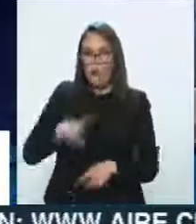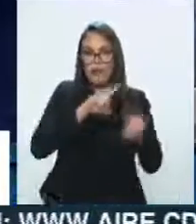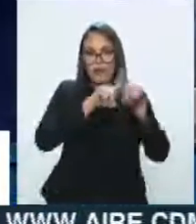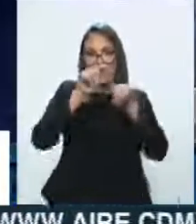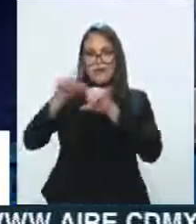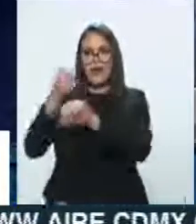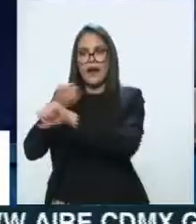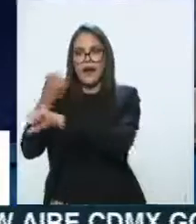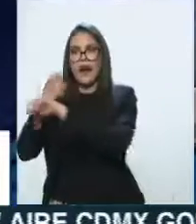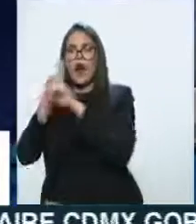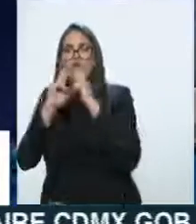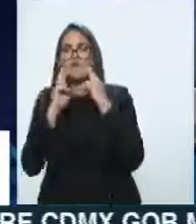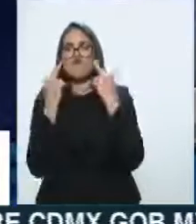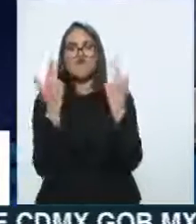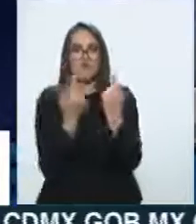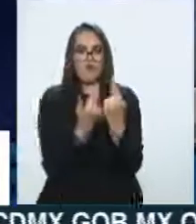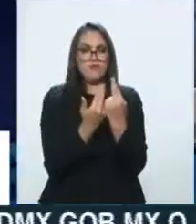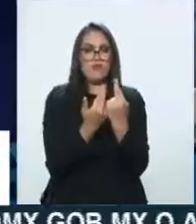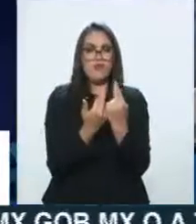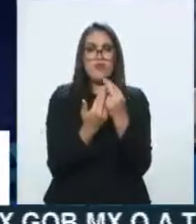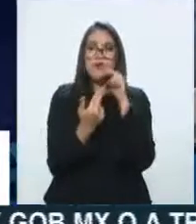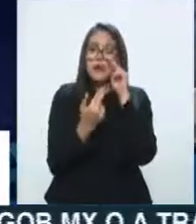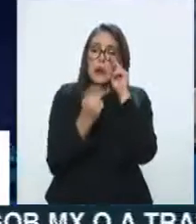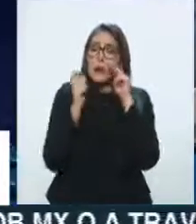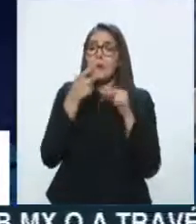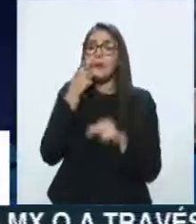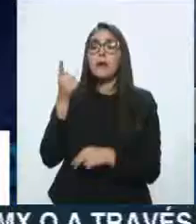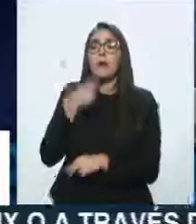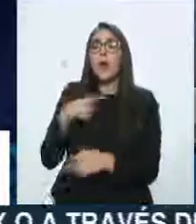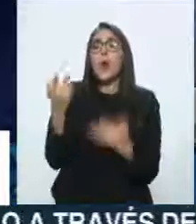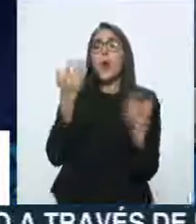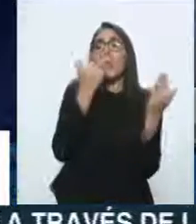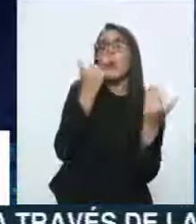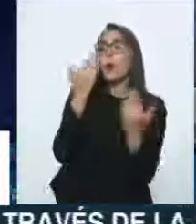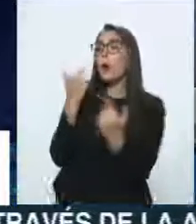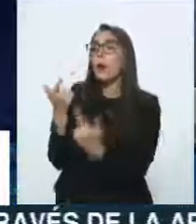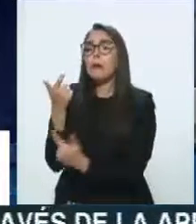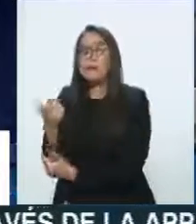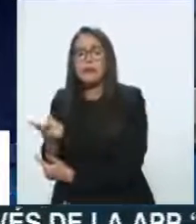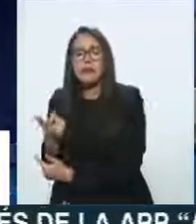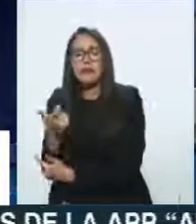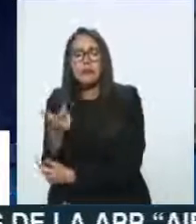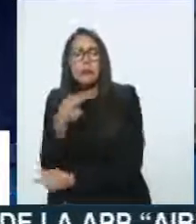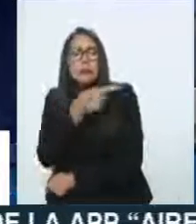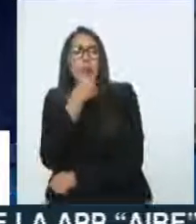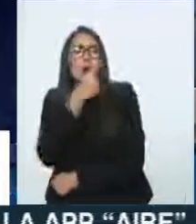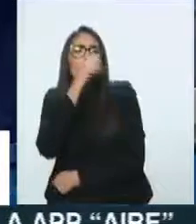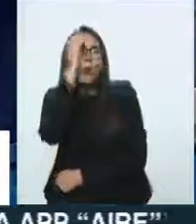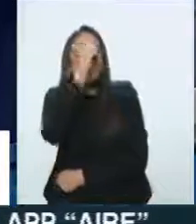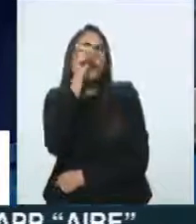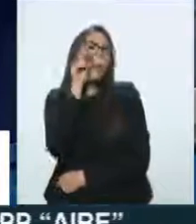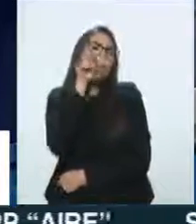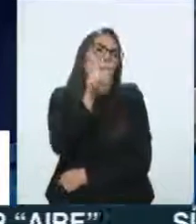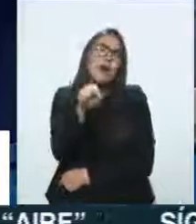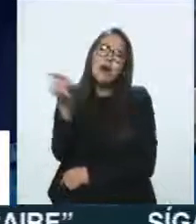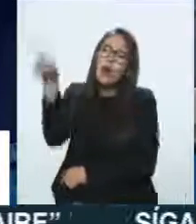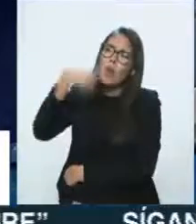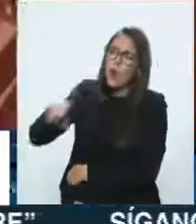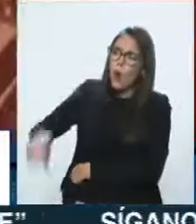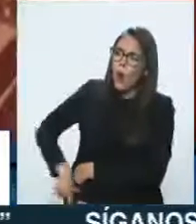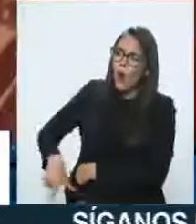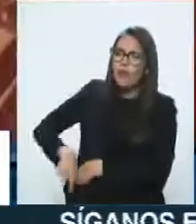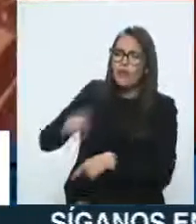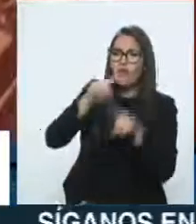aquelarre, nada más porque dicen que no tienen dinero y que andan muy brujas todos ellos. ¿Cómo viste esta reunión? Bueno, todo